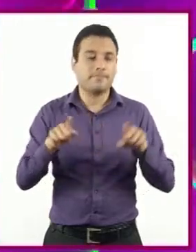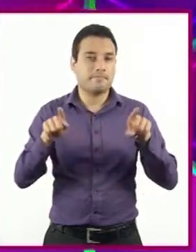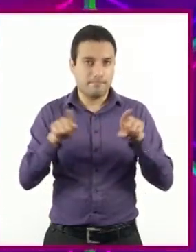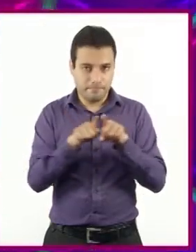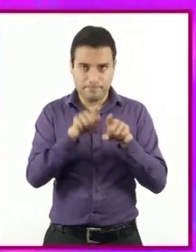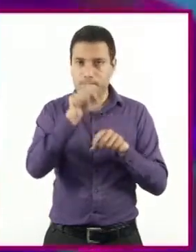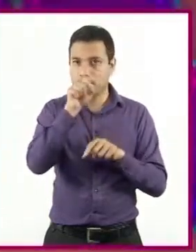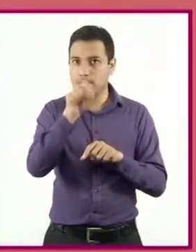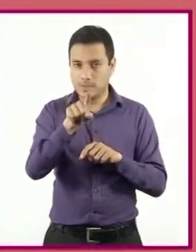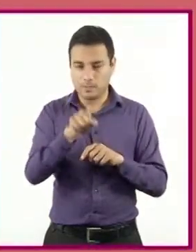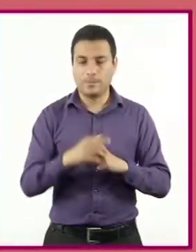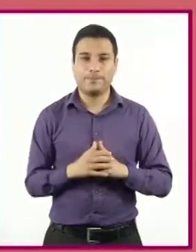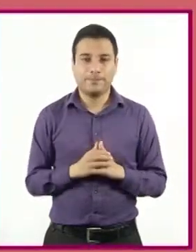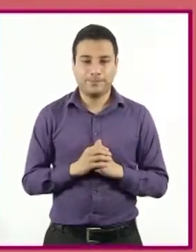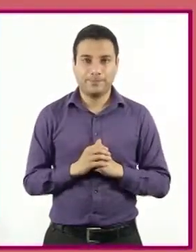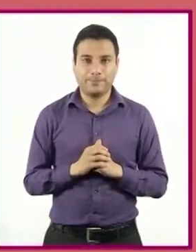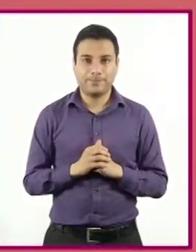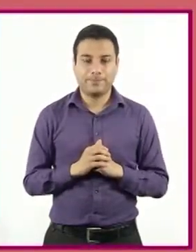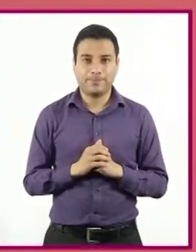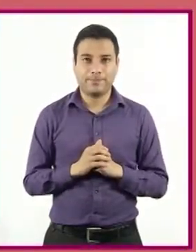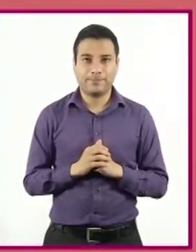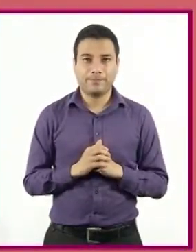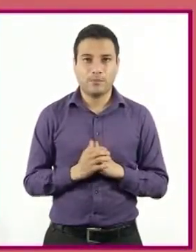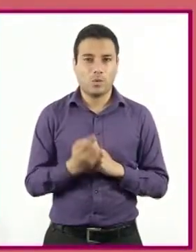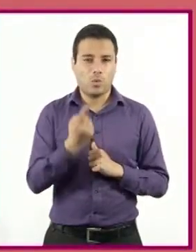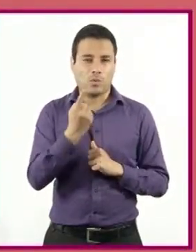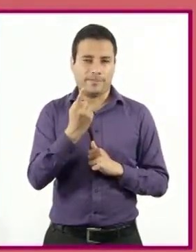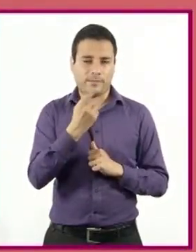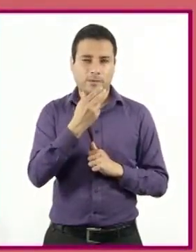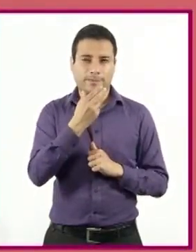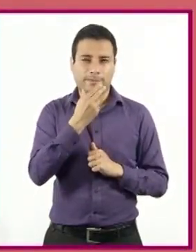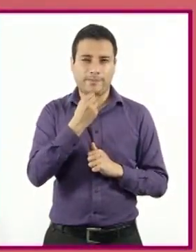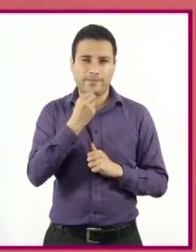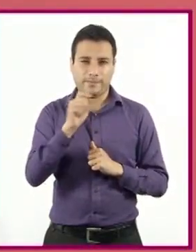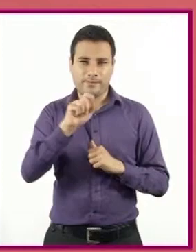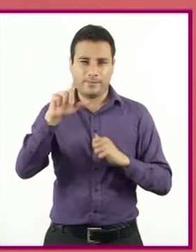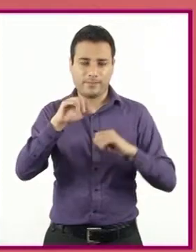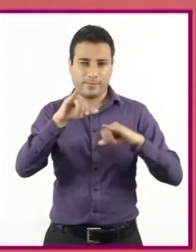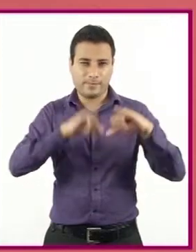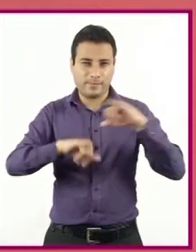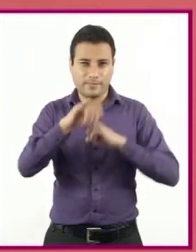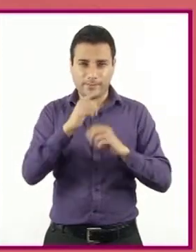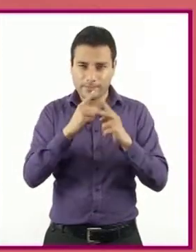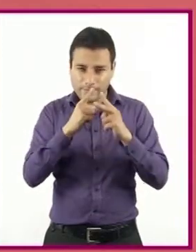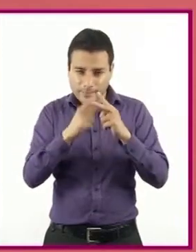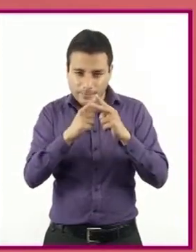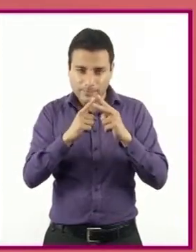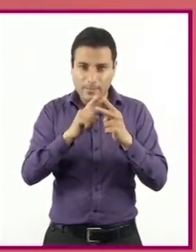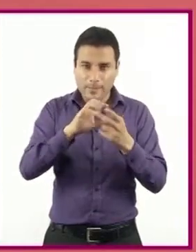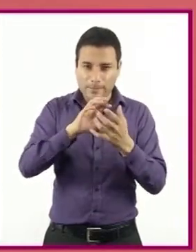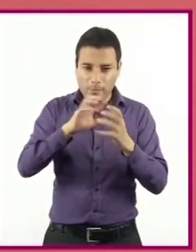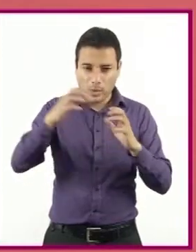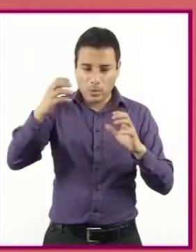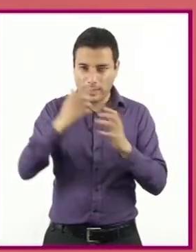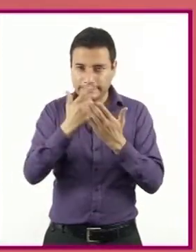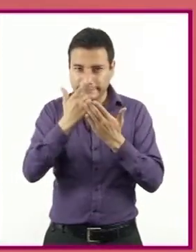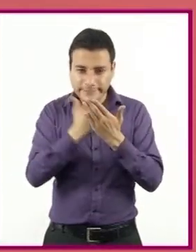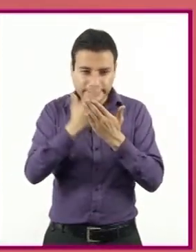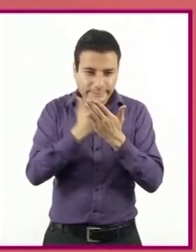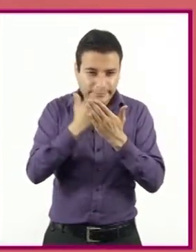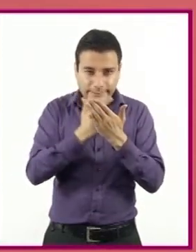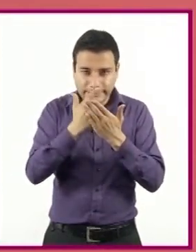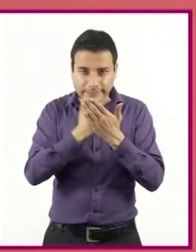relaciones volumétricas. Uno de los primeros científicos que trataron de calcular el número de moléculas contenidas en un